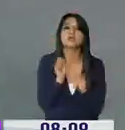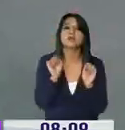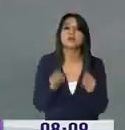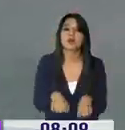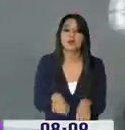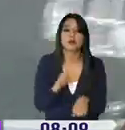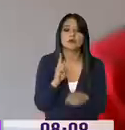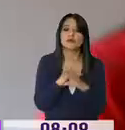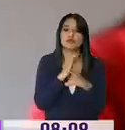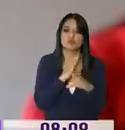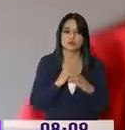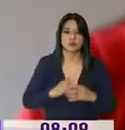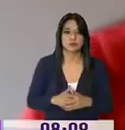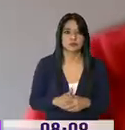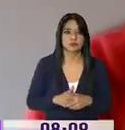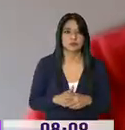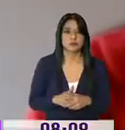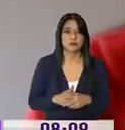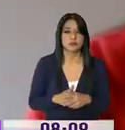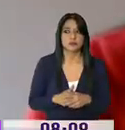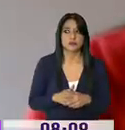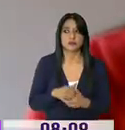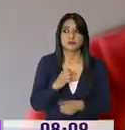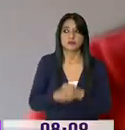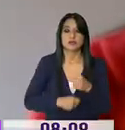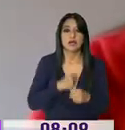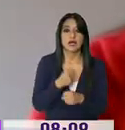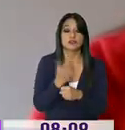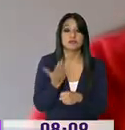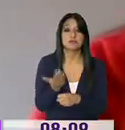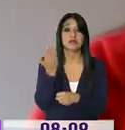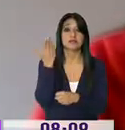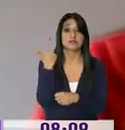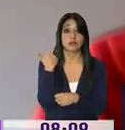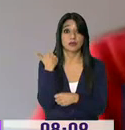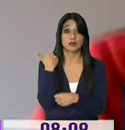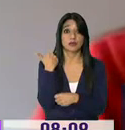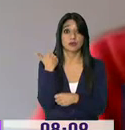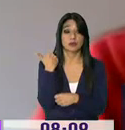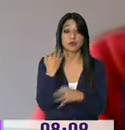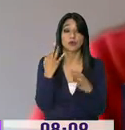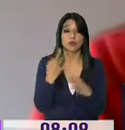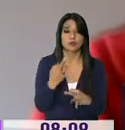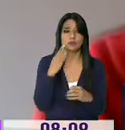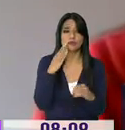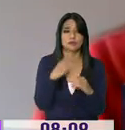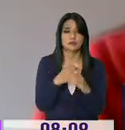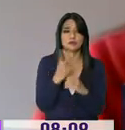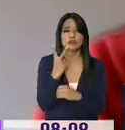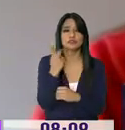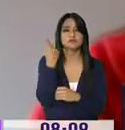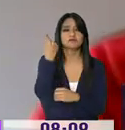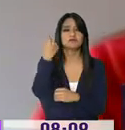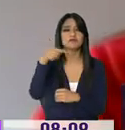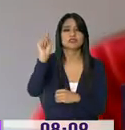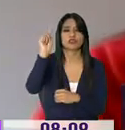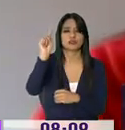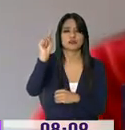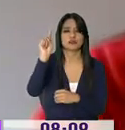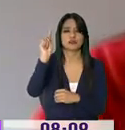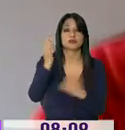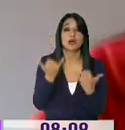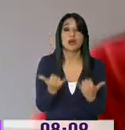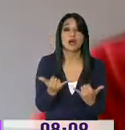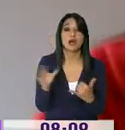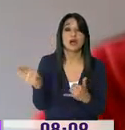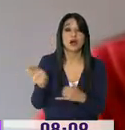los buses. En el POA del año pasado se tuvo previsto 2 millones que tiene ahorita